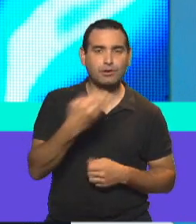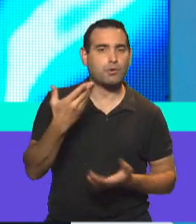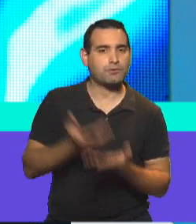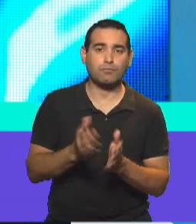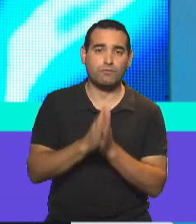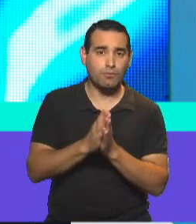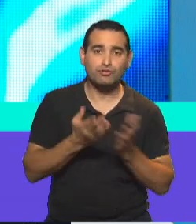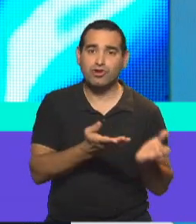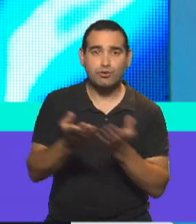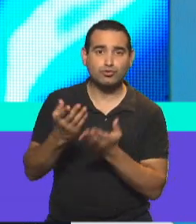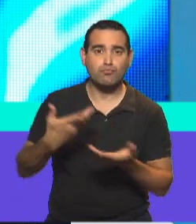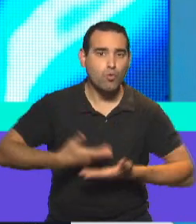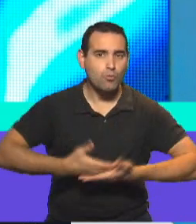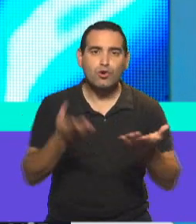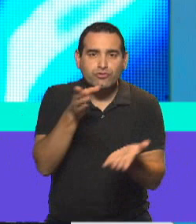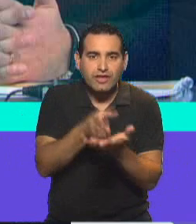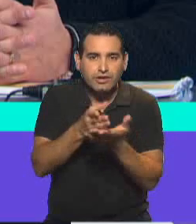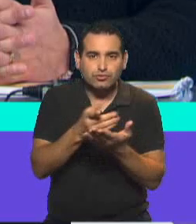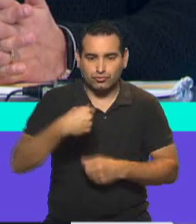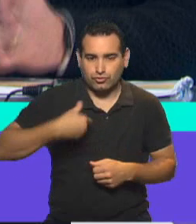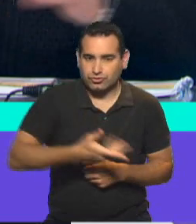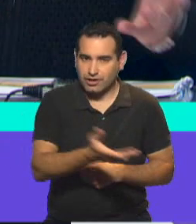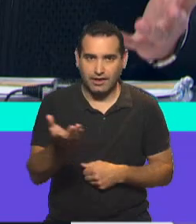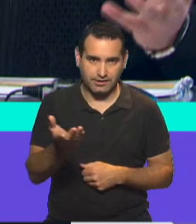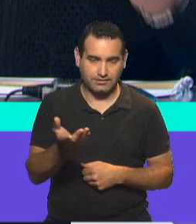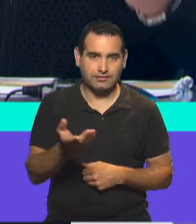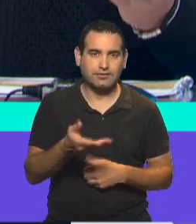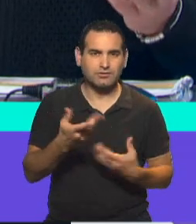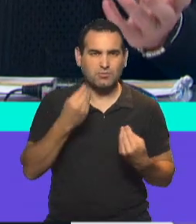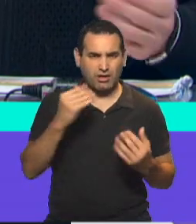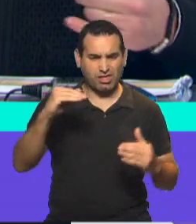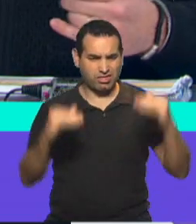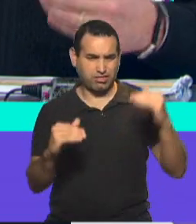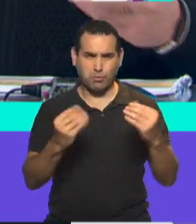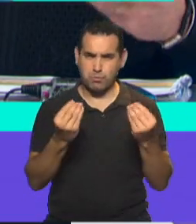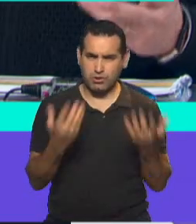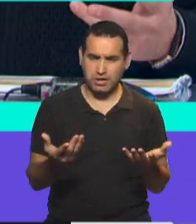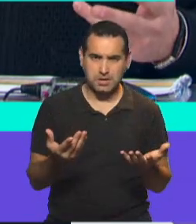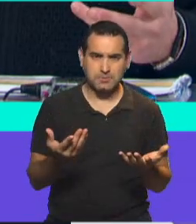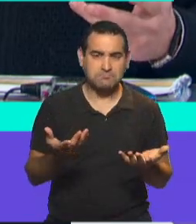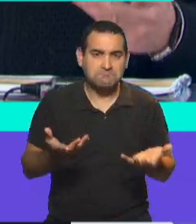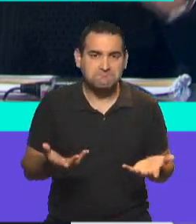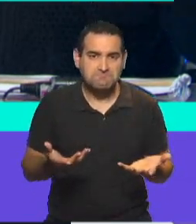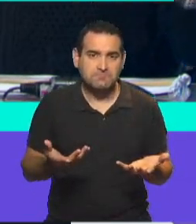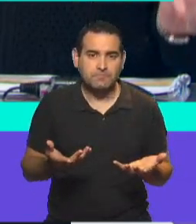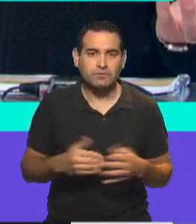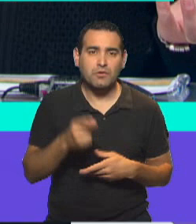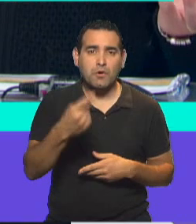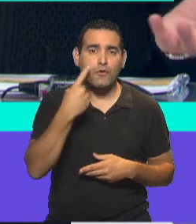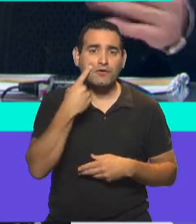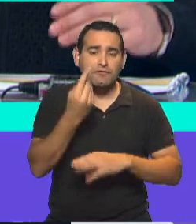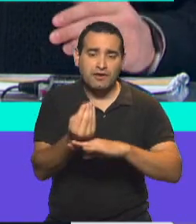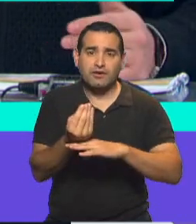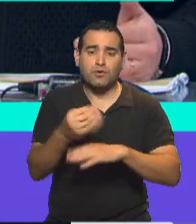recuperar el servicio público como derecho social que garantiza derechos humanos. Entonces, ¿por qué esta inequidad? Por el solo hecho de vivir en una